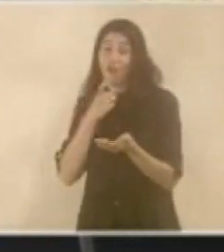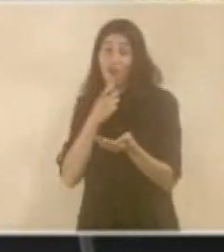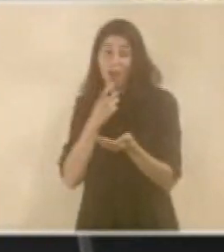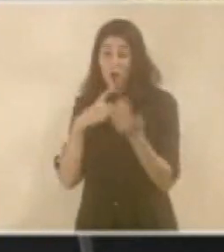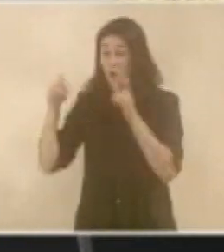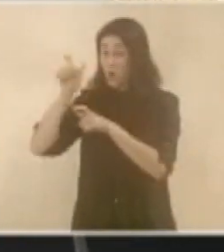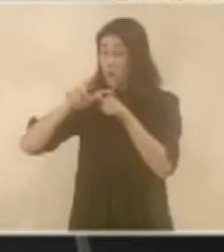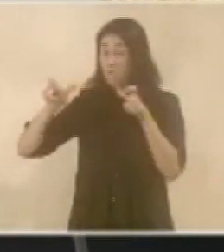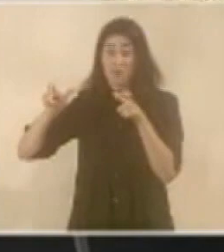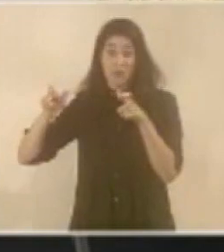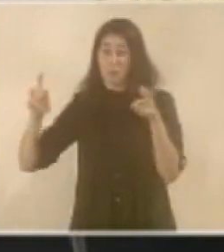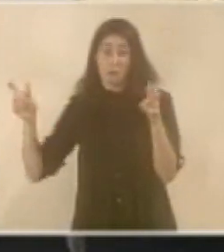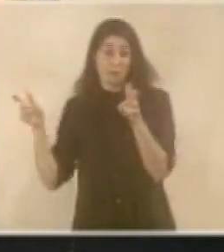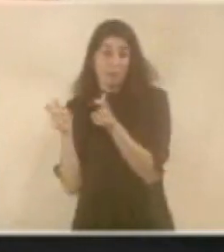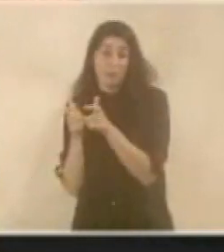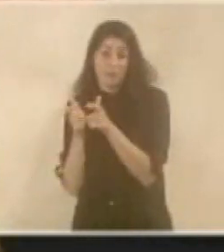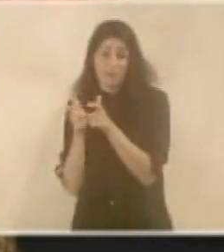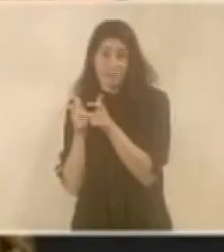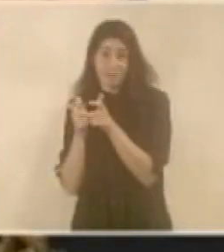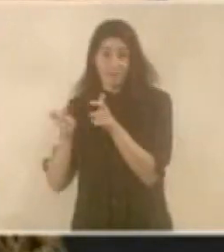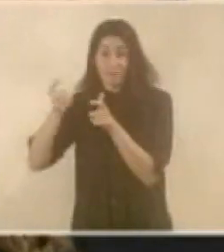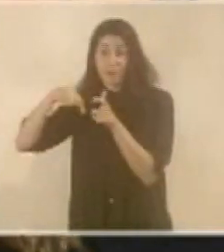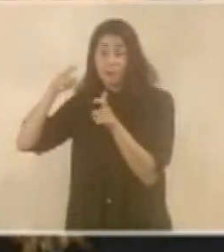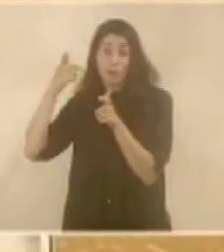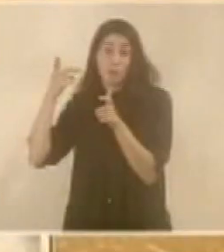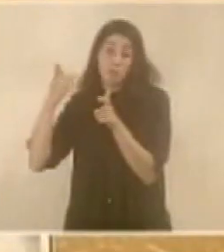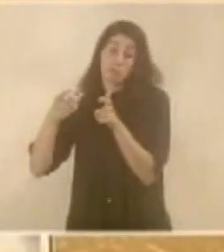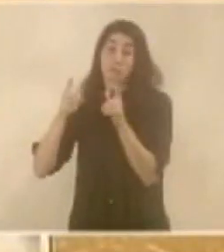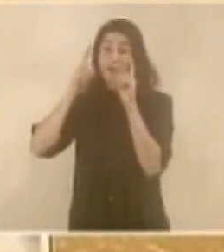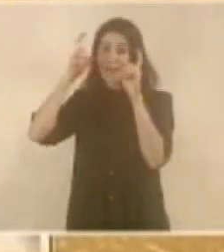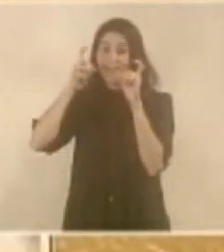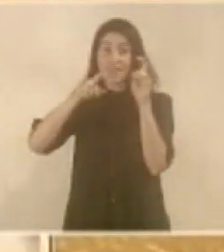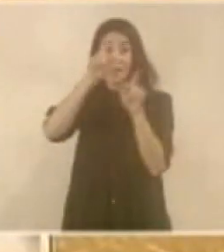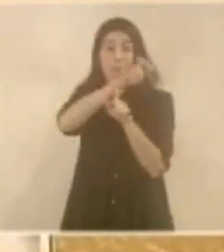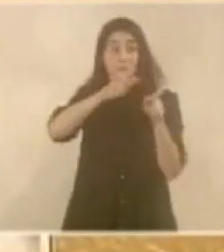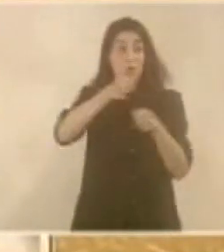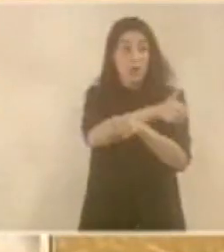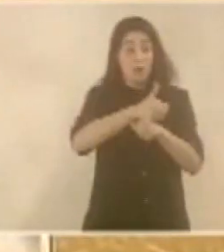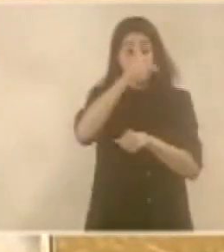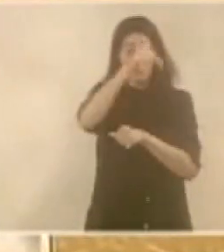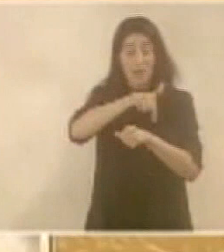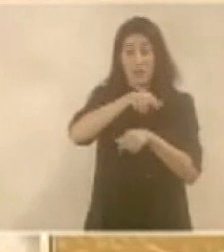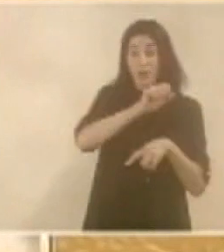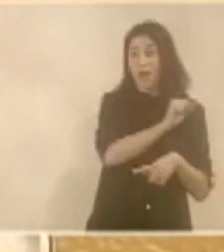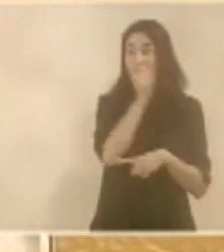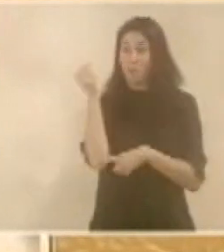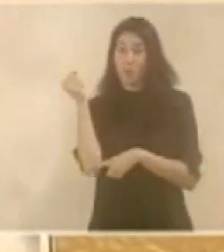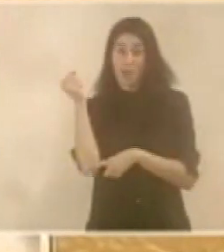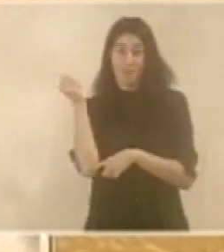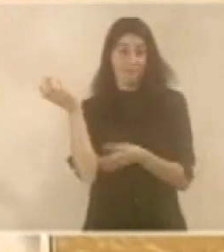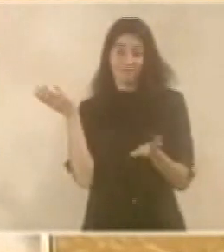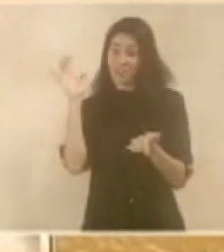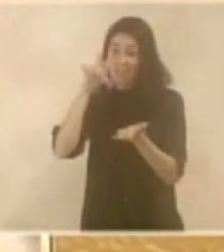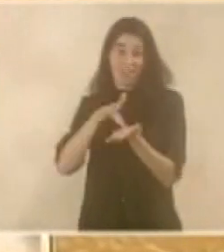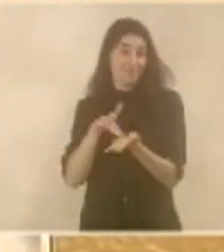y todo dependía de que se sumase las fuerzas locales, lo que no ocurrió. Esta es la gran tragedia de los